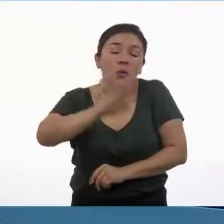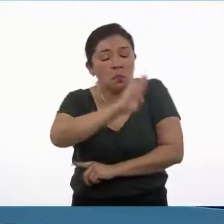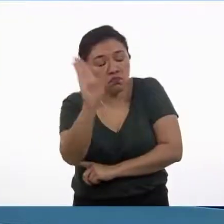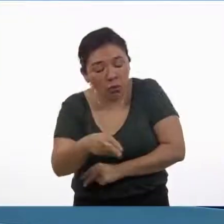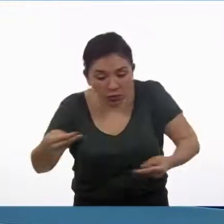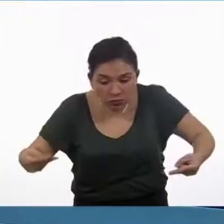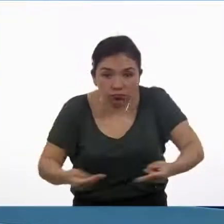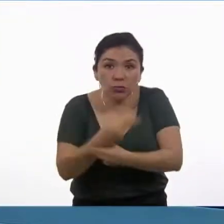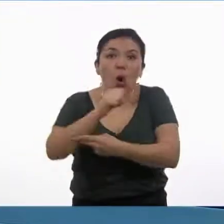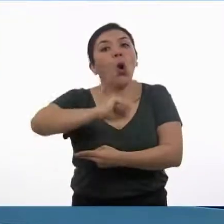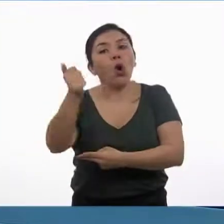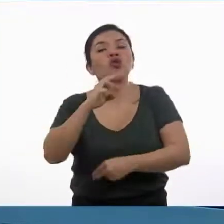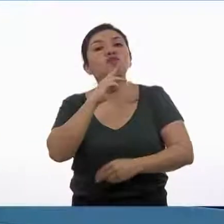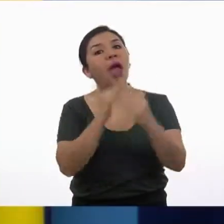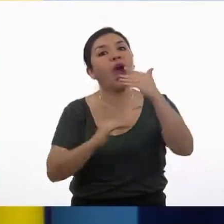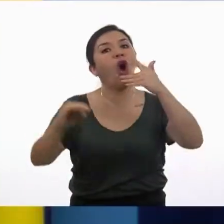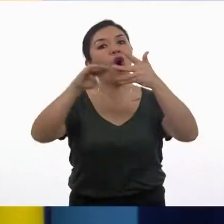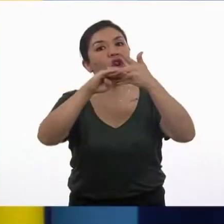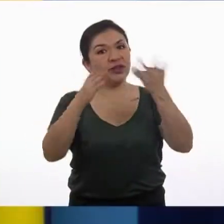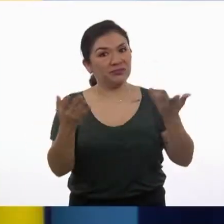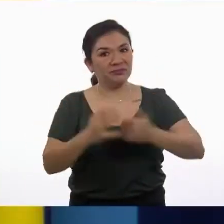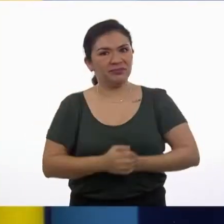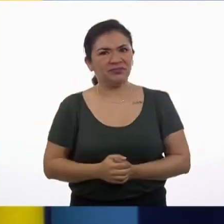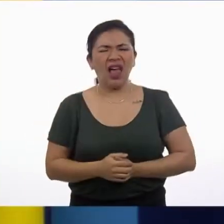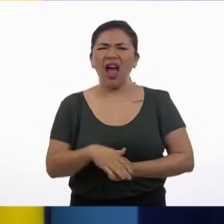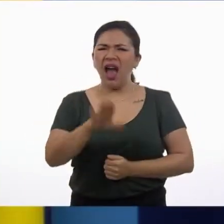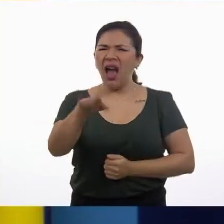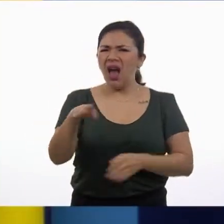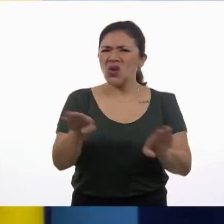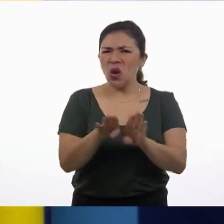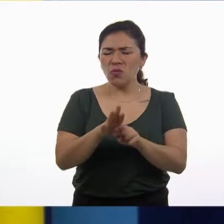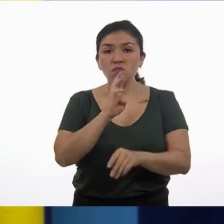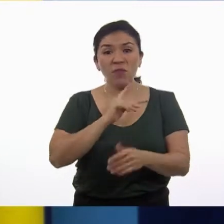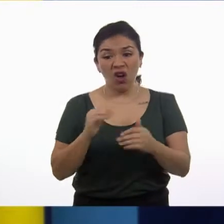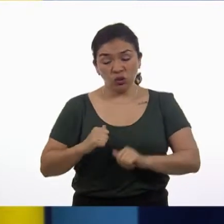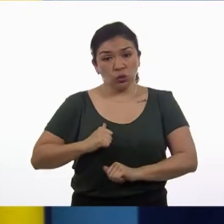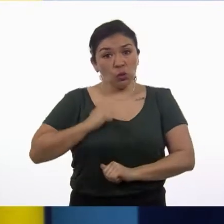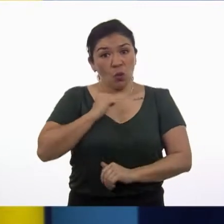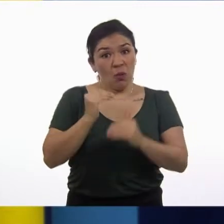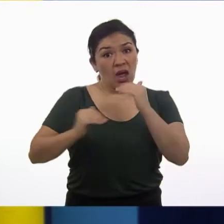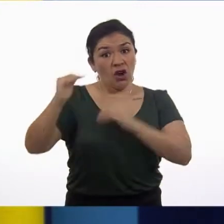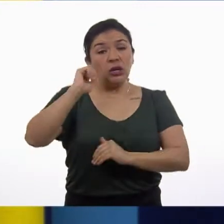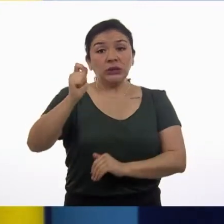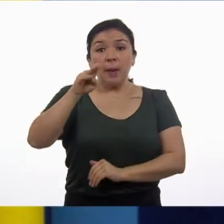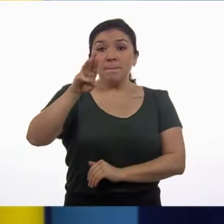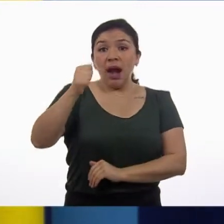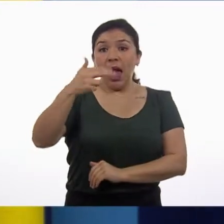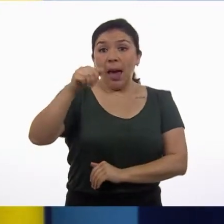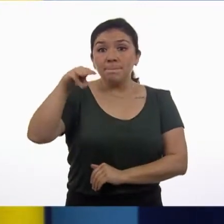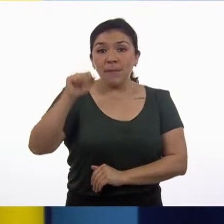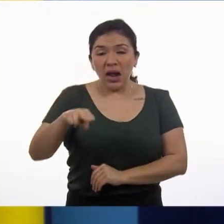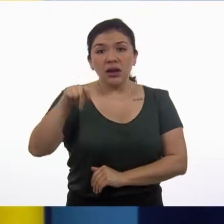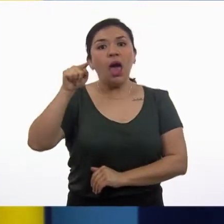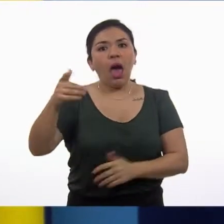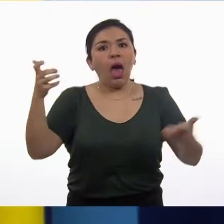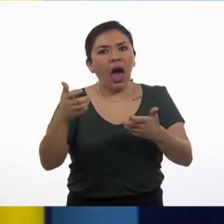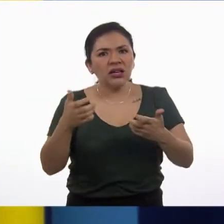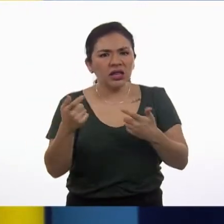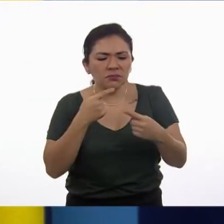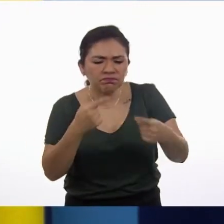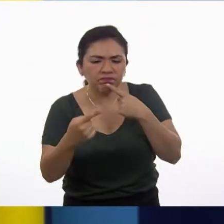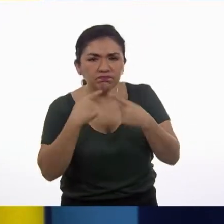posición social en la otra vida. Entonces, los mejor posicionados eran los brahmanes y encontraron la forma de que las personas